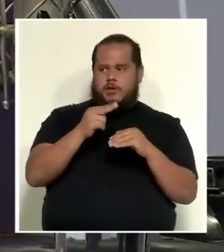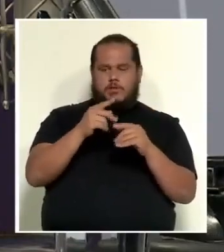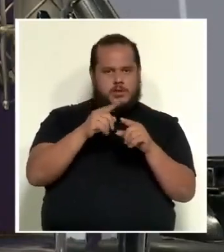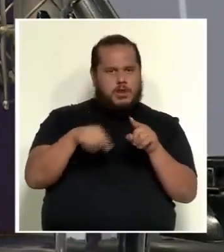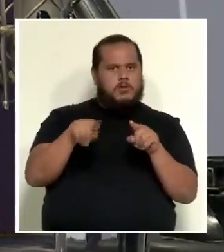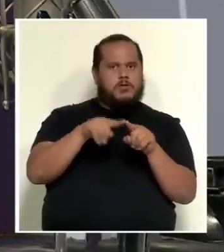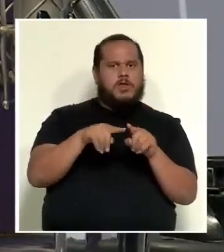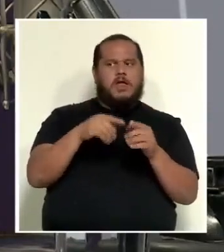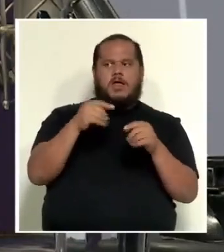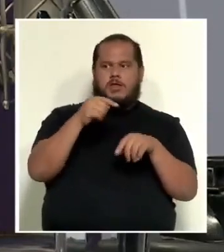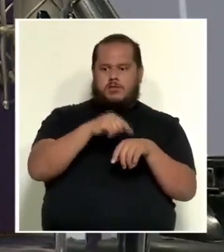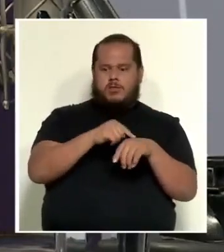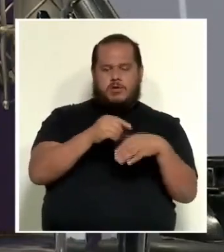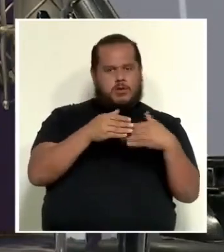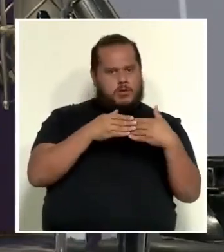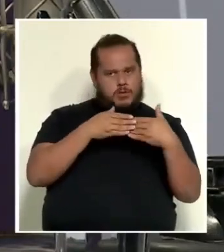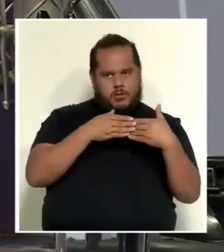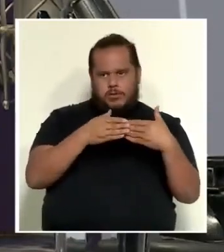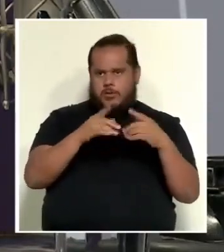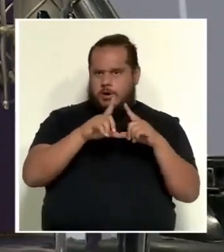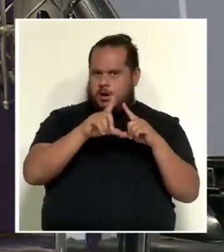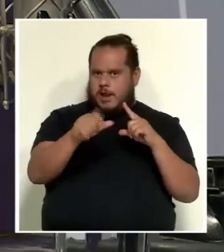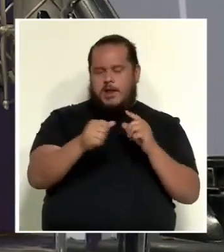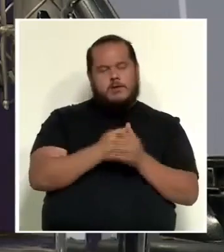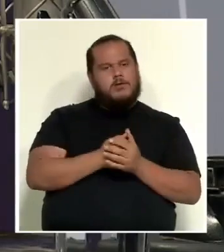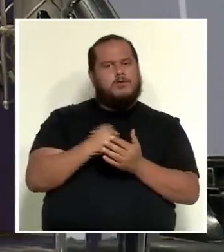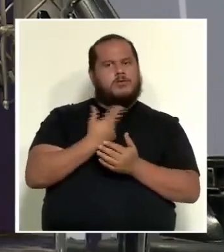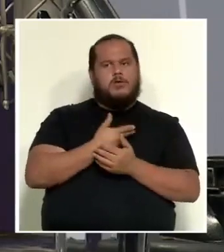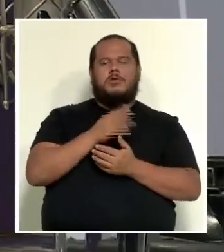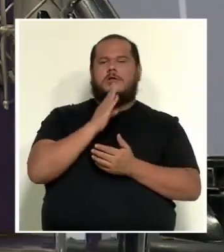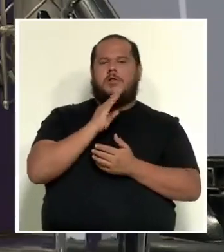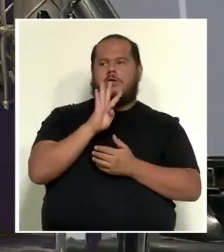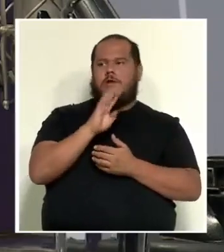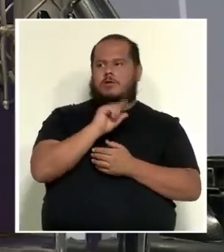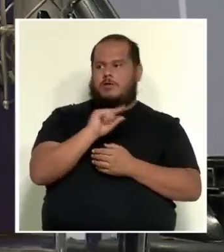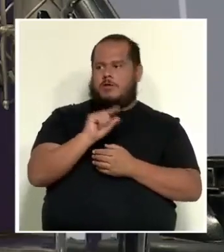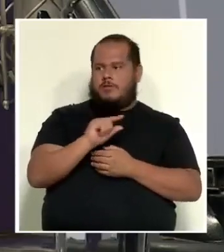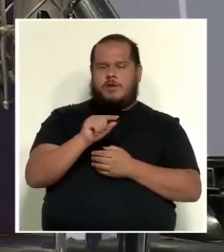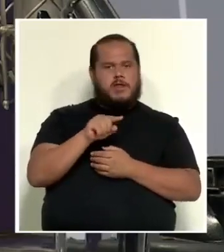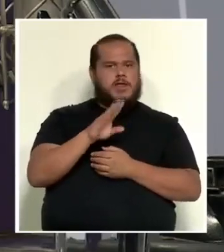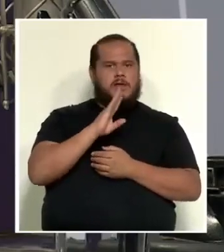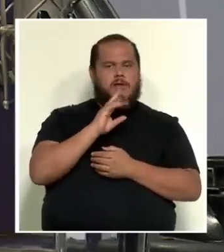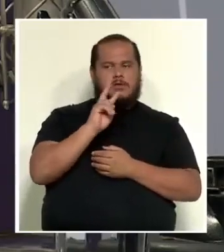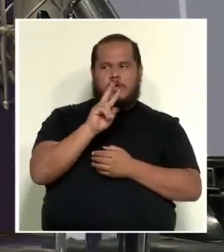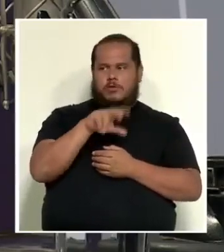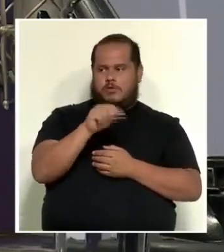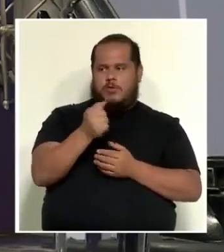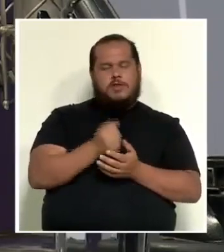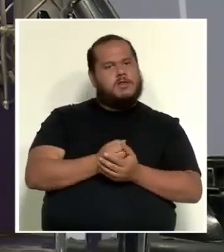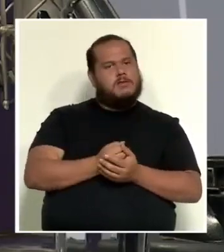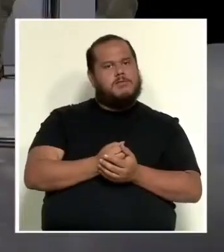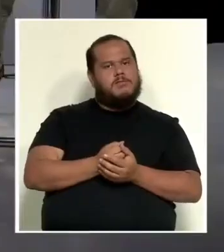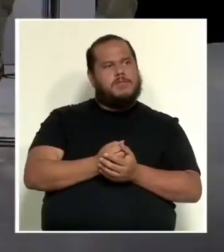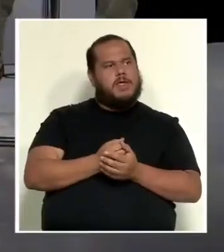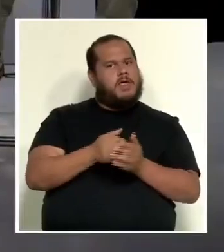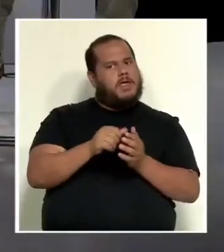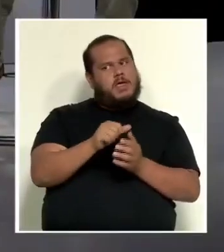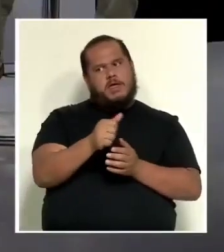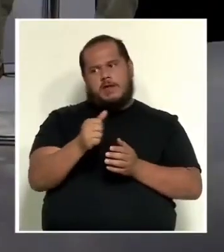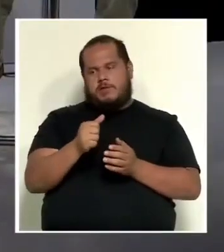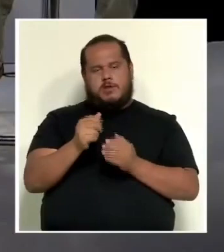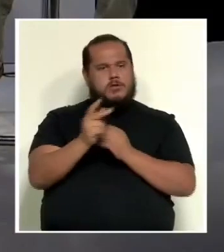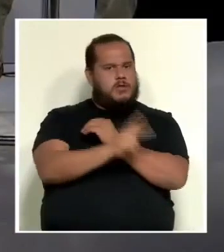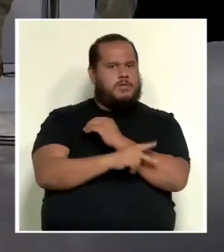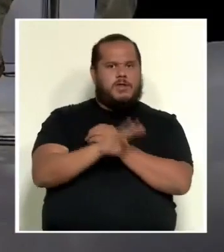es un periodo largo. Normalmente estamos hablando de 4 semanas, aquí hablamos de 2 meses, en el resto de países